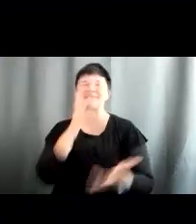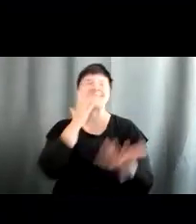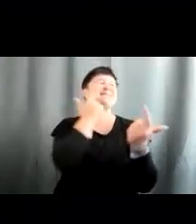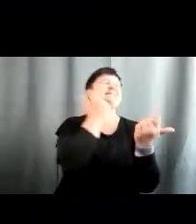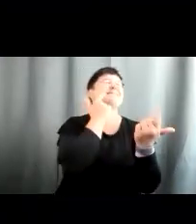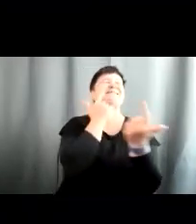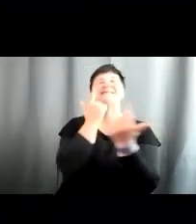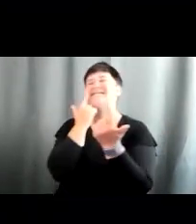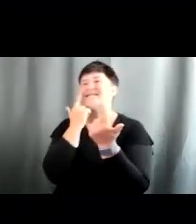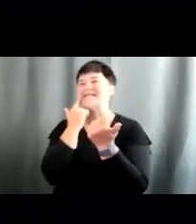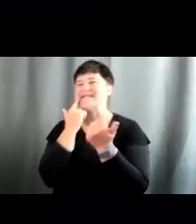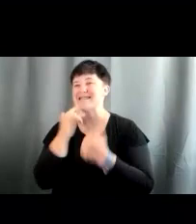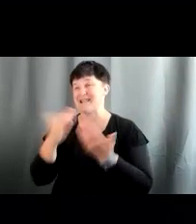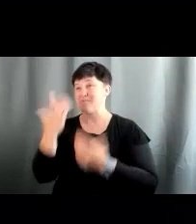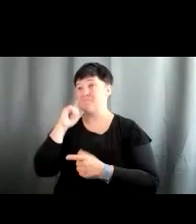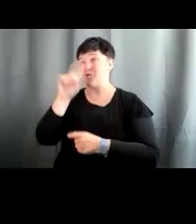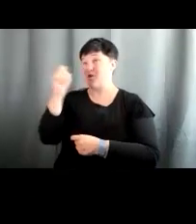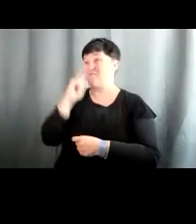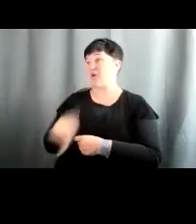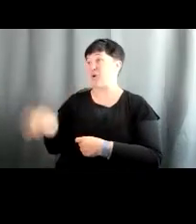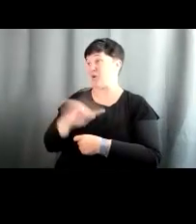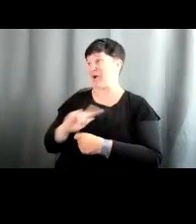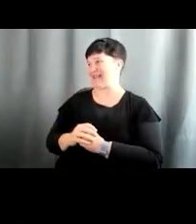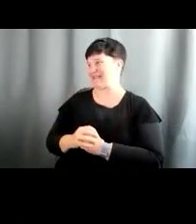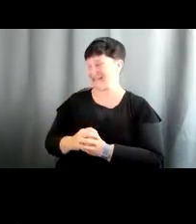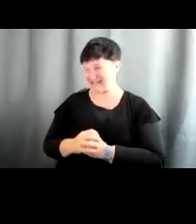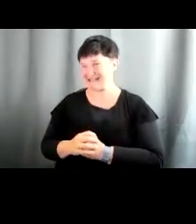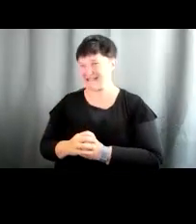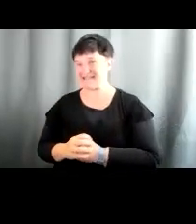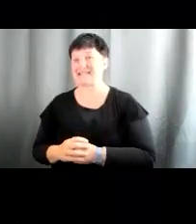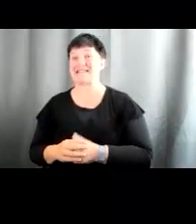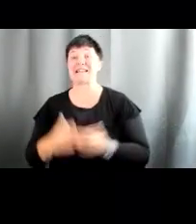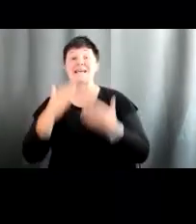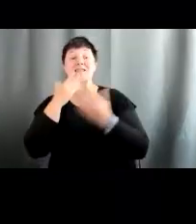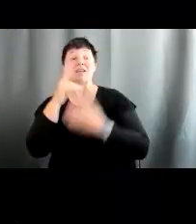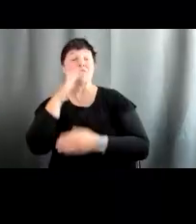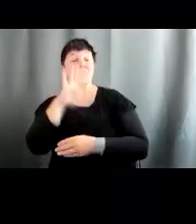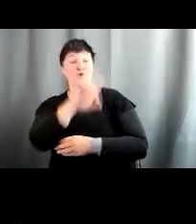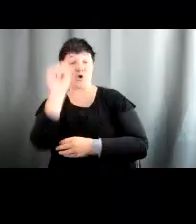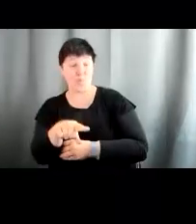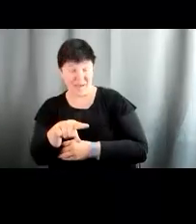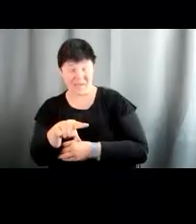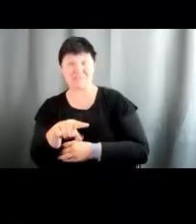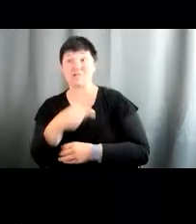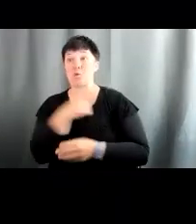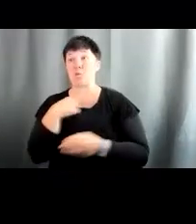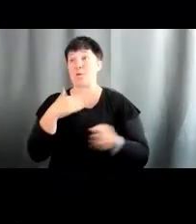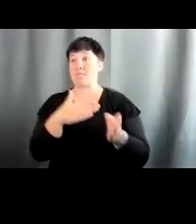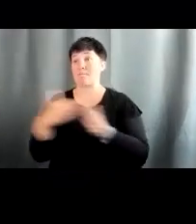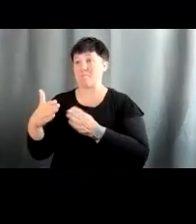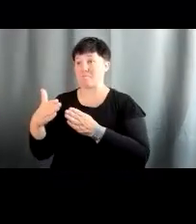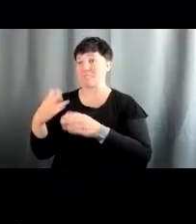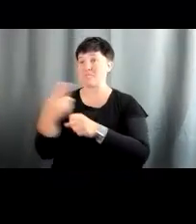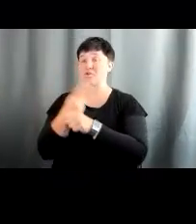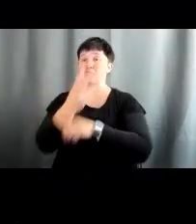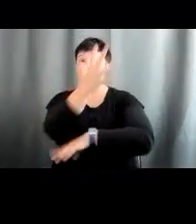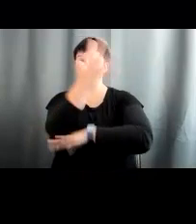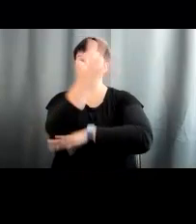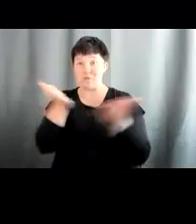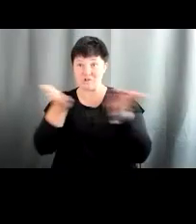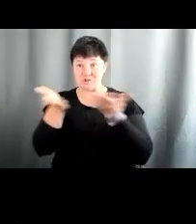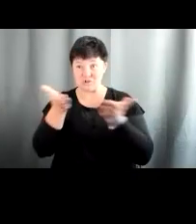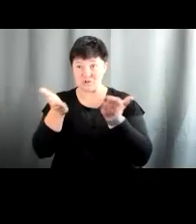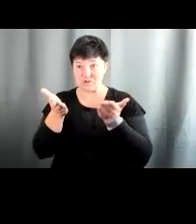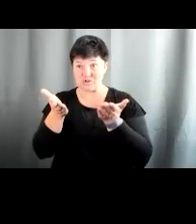Creo que esa podría ser una pregunta para ustedes. Sí, gracias por sus preguntas. Estamos planeando usar nuestro servicio de archivo de datos